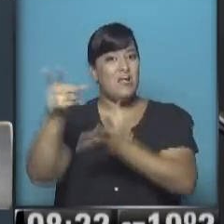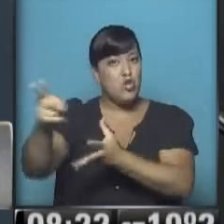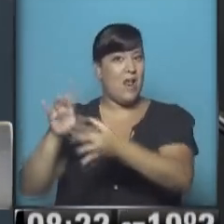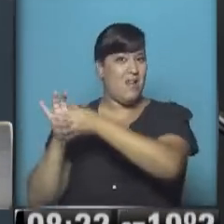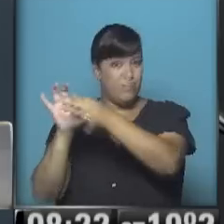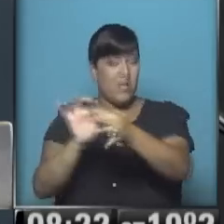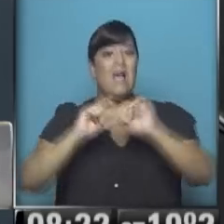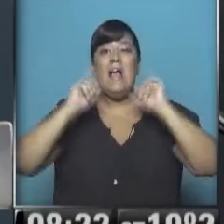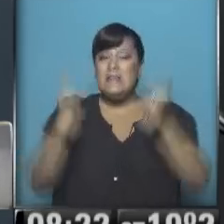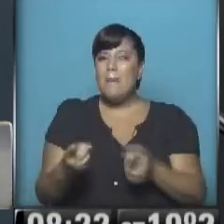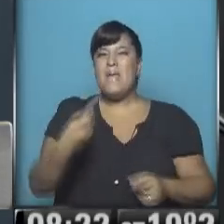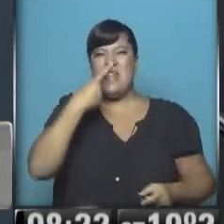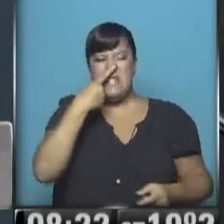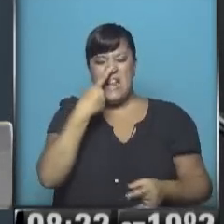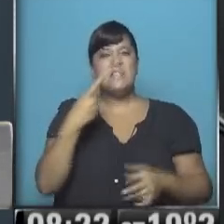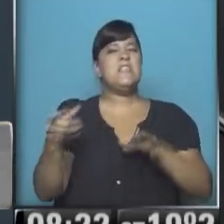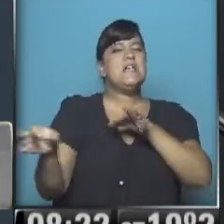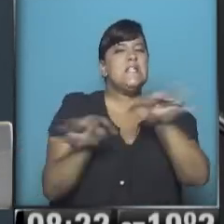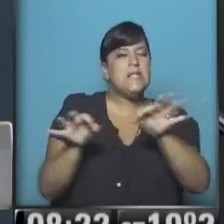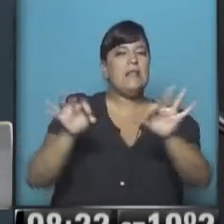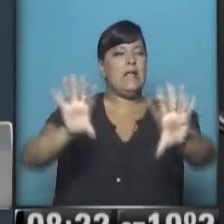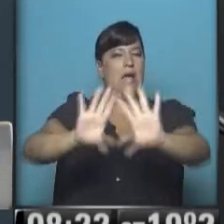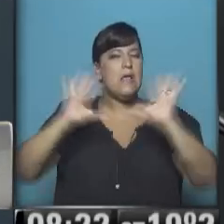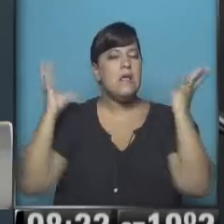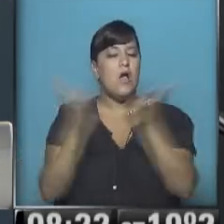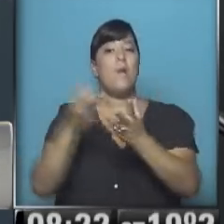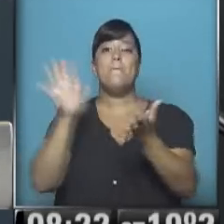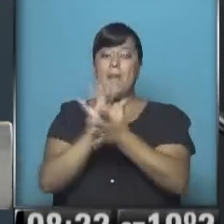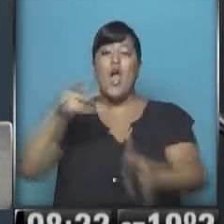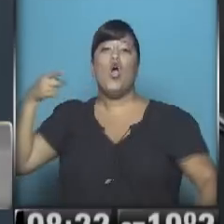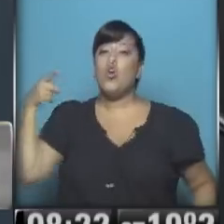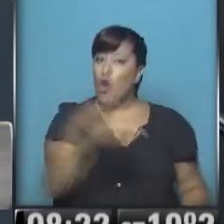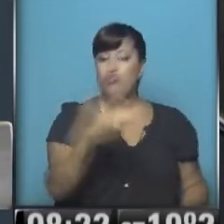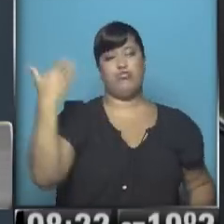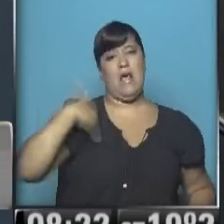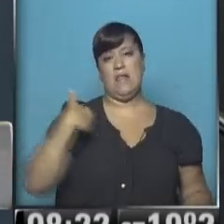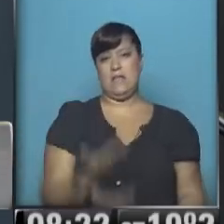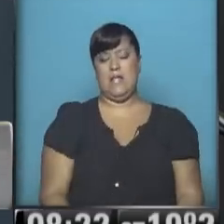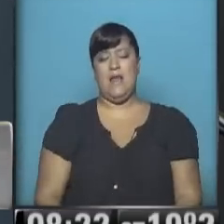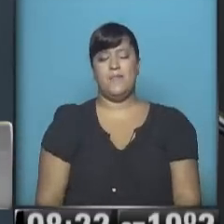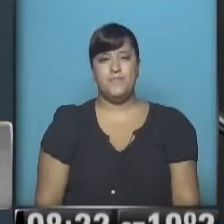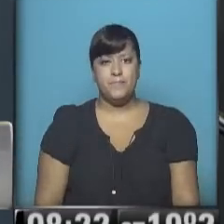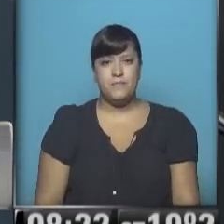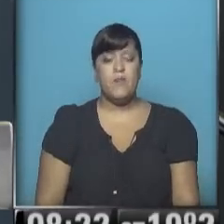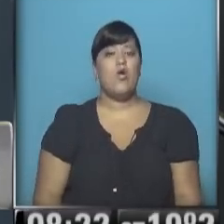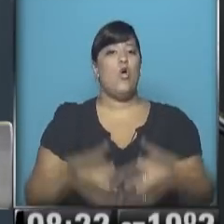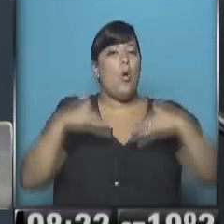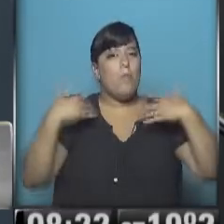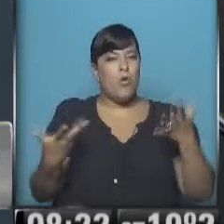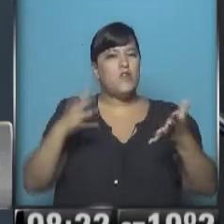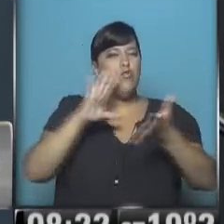también de intereses estratégicos internacionales en contra de la República Argentina por eso la